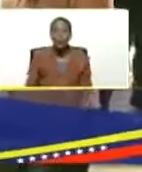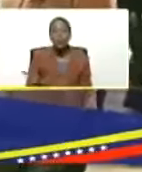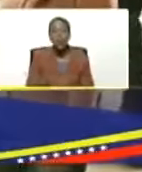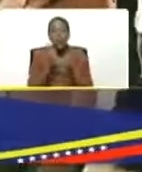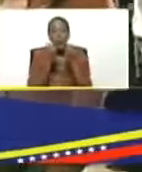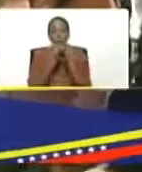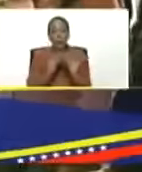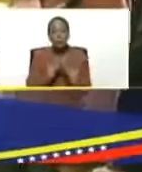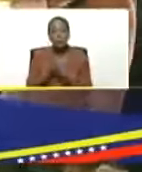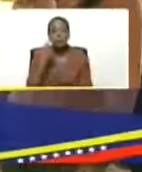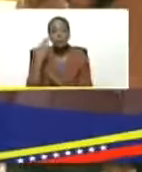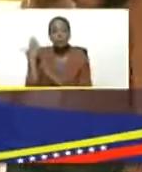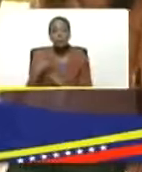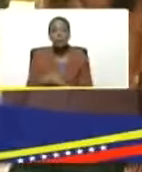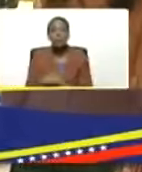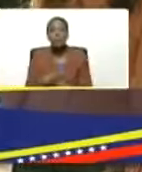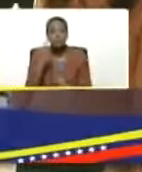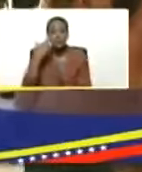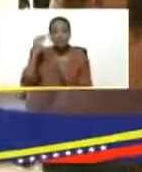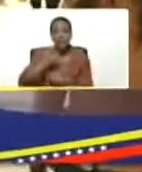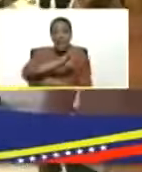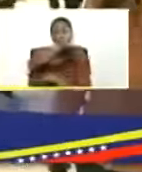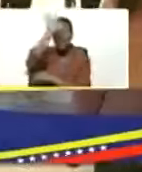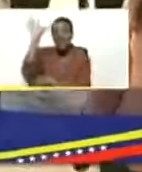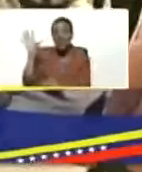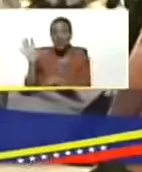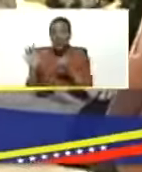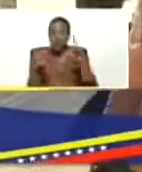amor. Mira, la luna, luna llena.